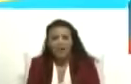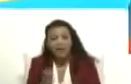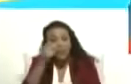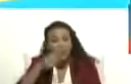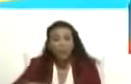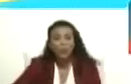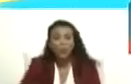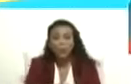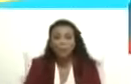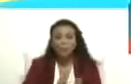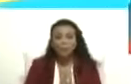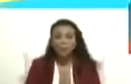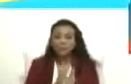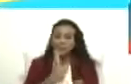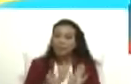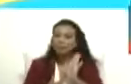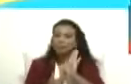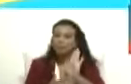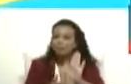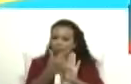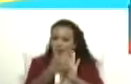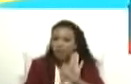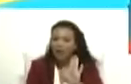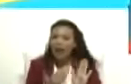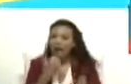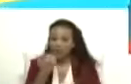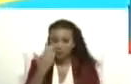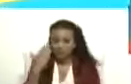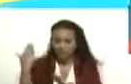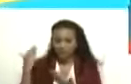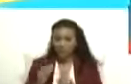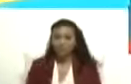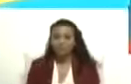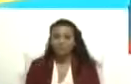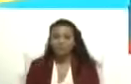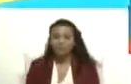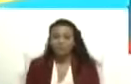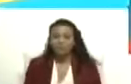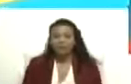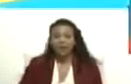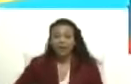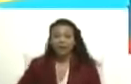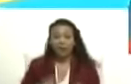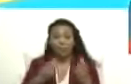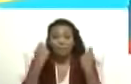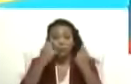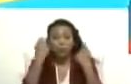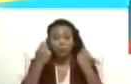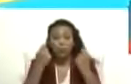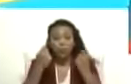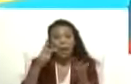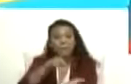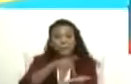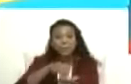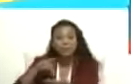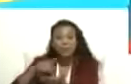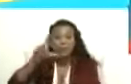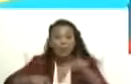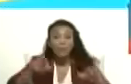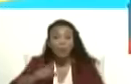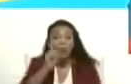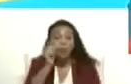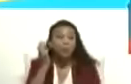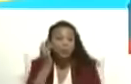pueblo, queremos mostrarles algo. En el fragor de la campaña electoral en la que participamos todas y todos,